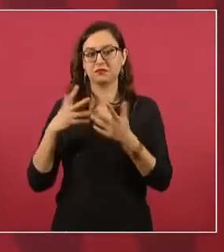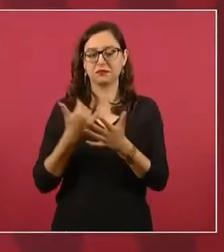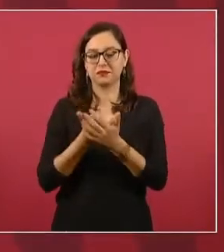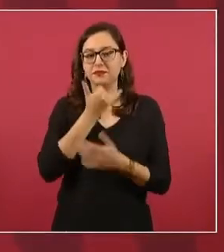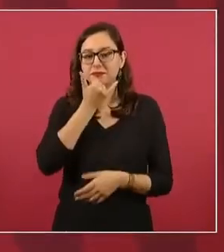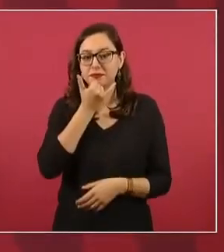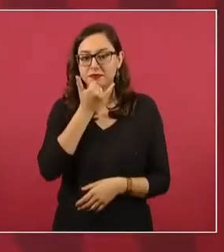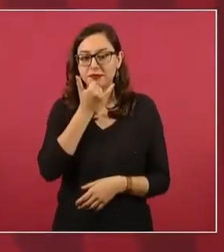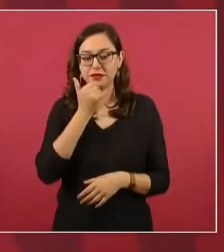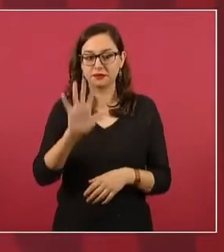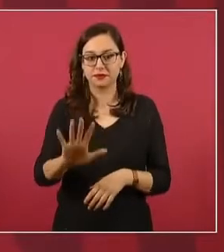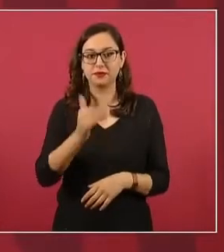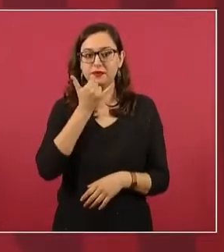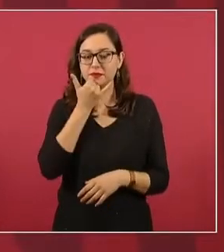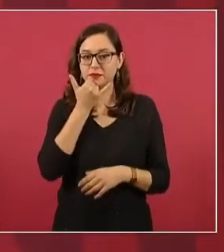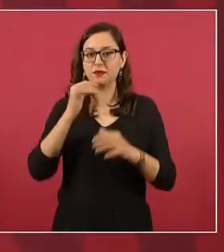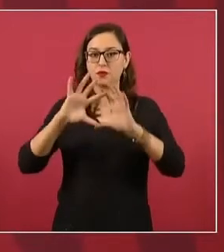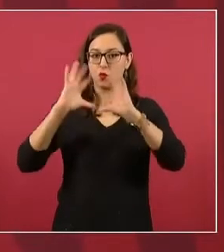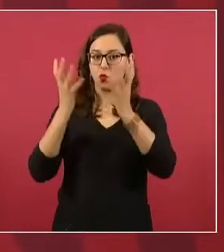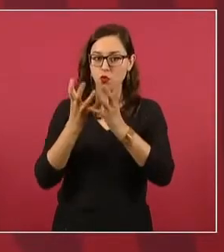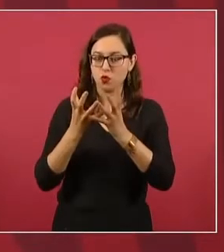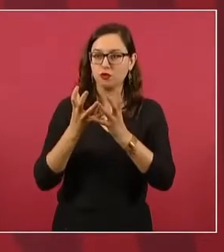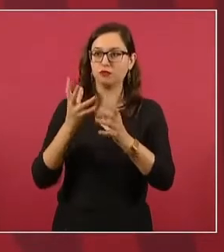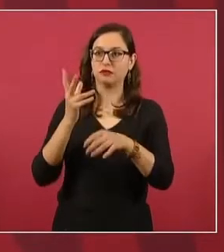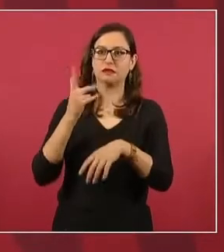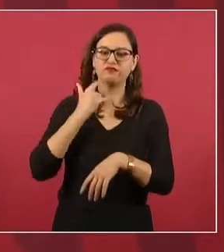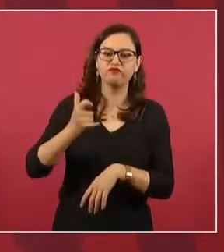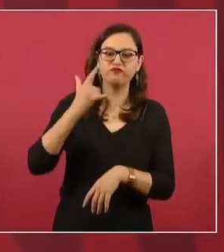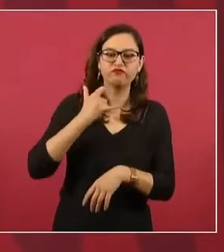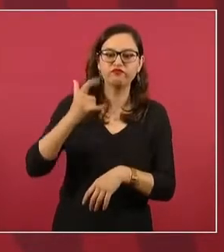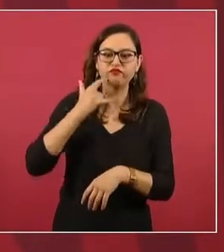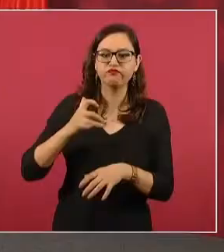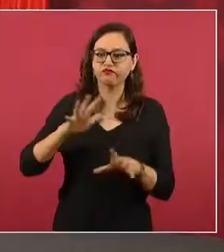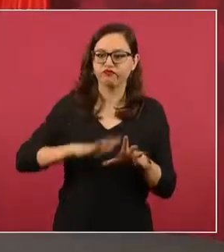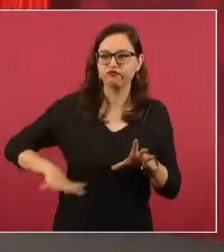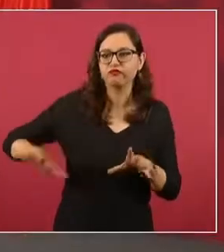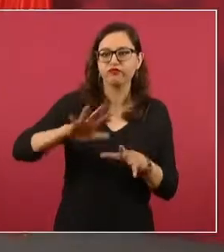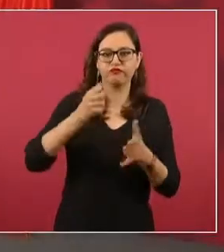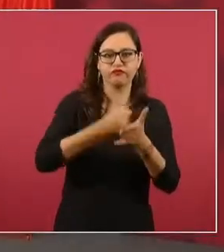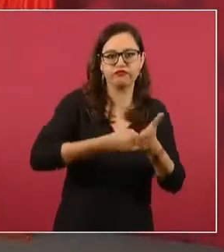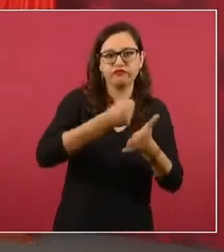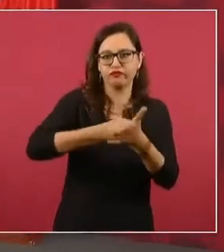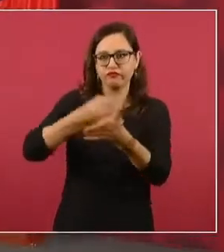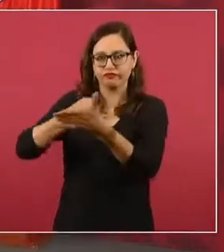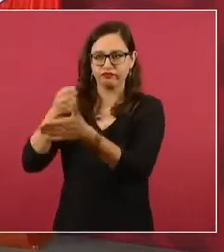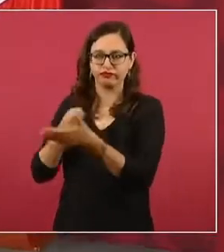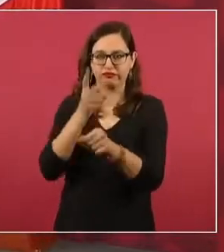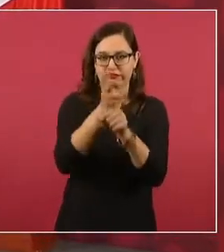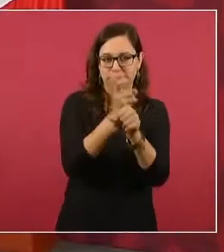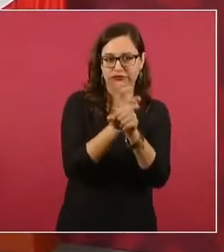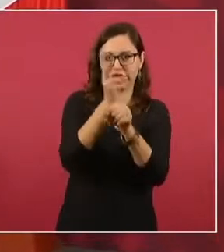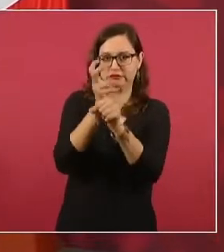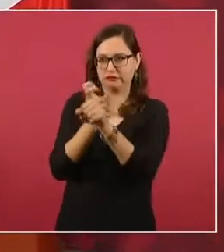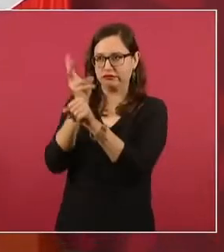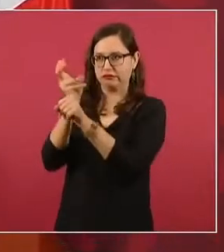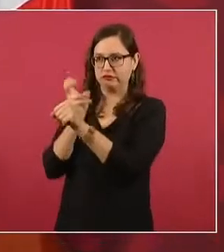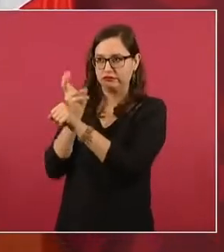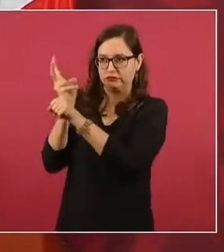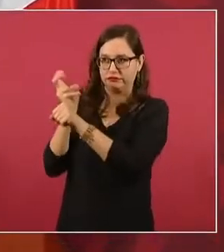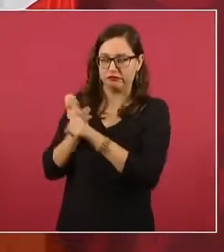sociales del mundo, o sea, sí, de los